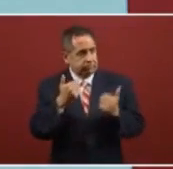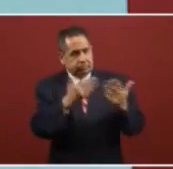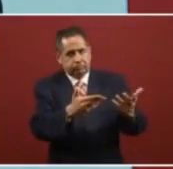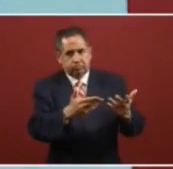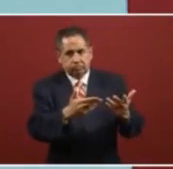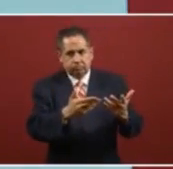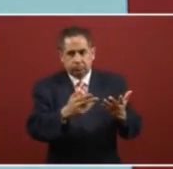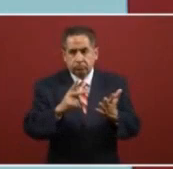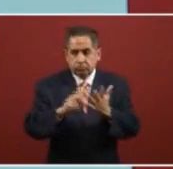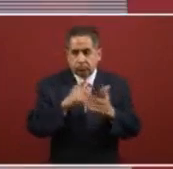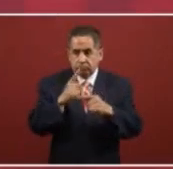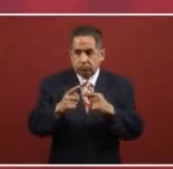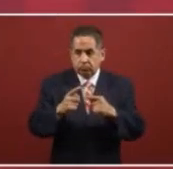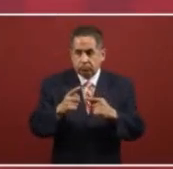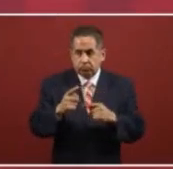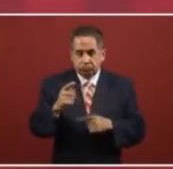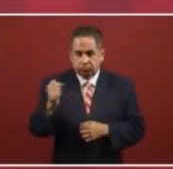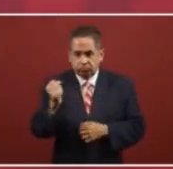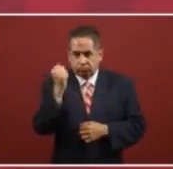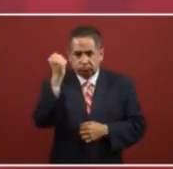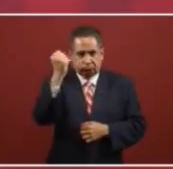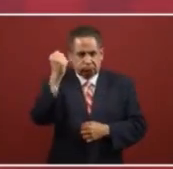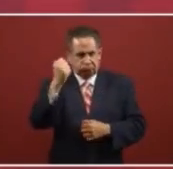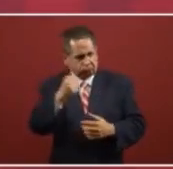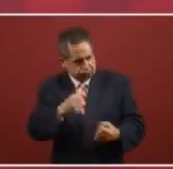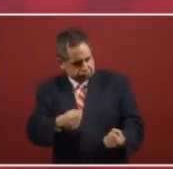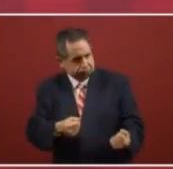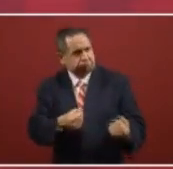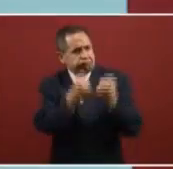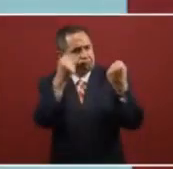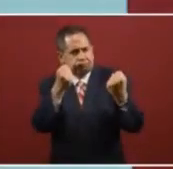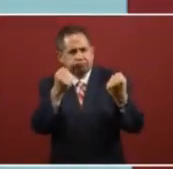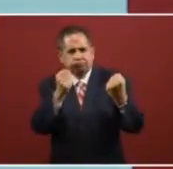lo repito, no le levanto el puño,